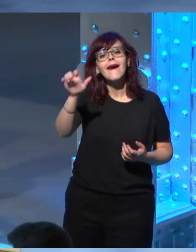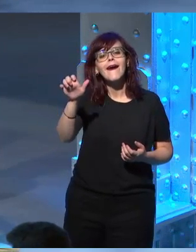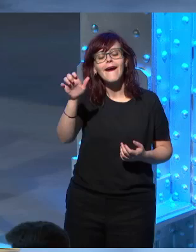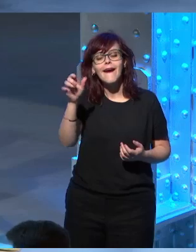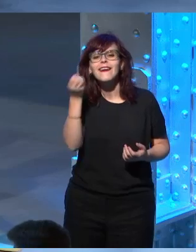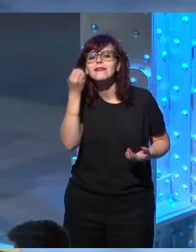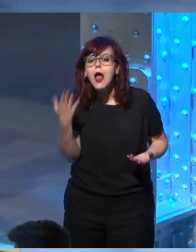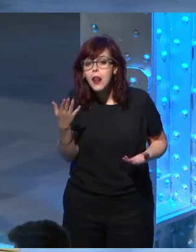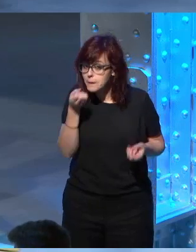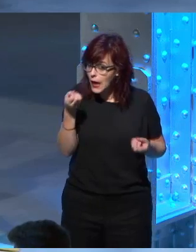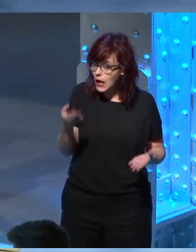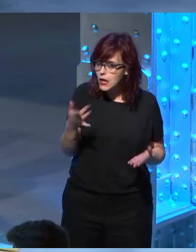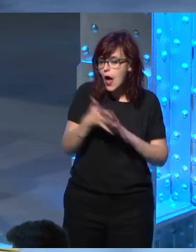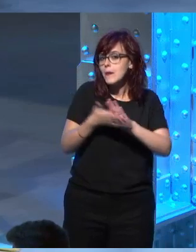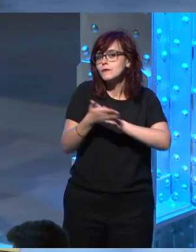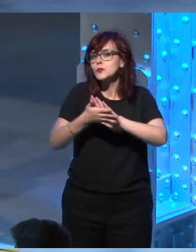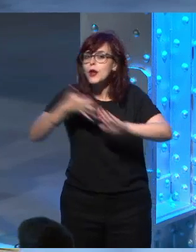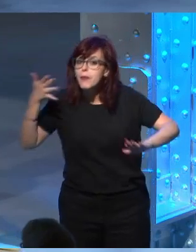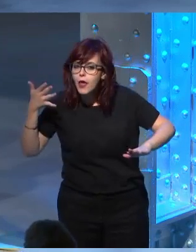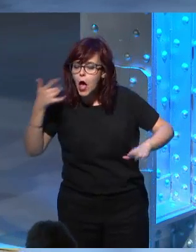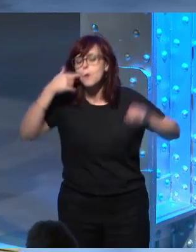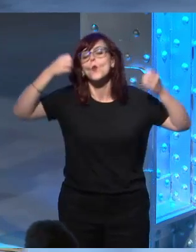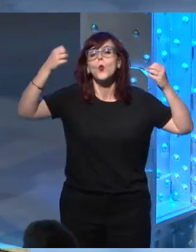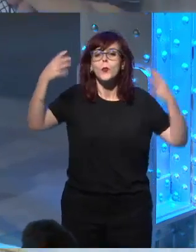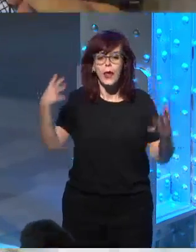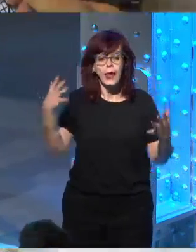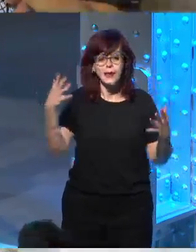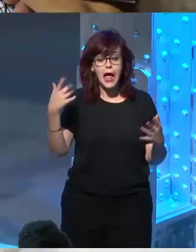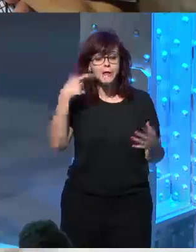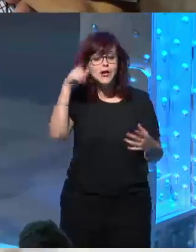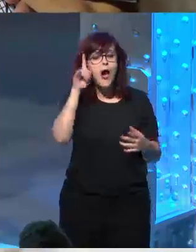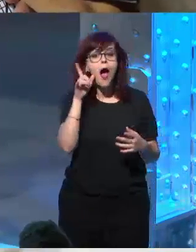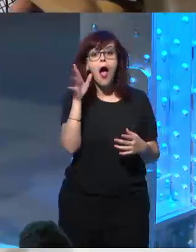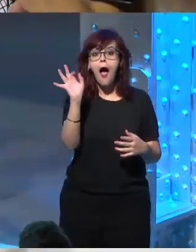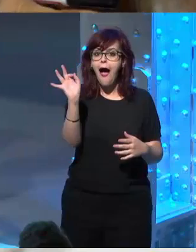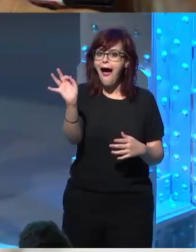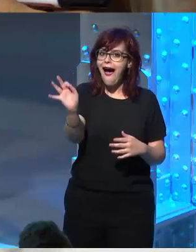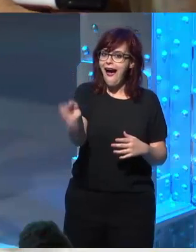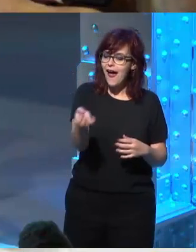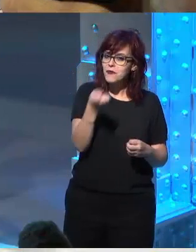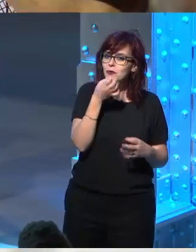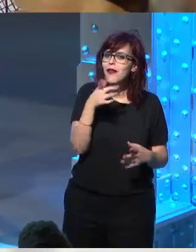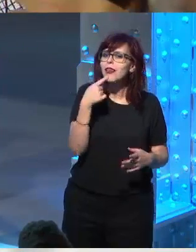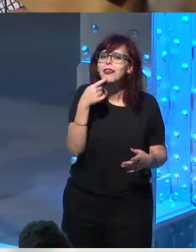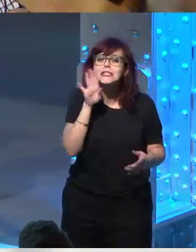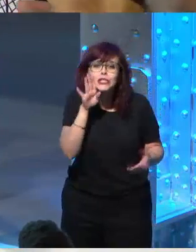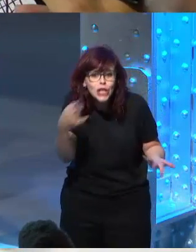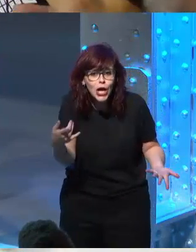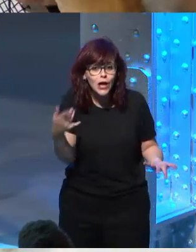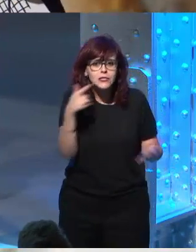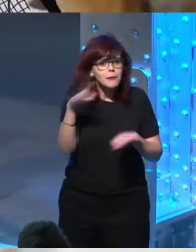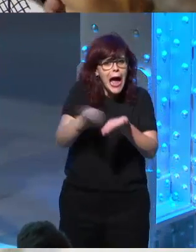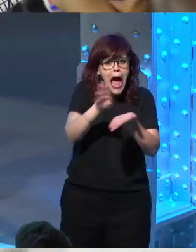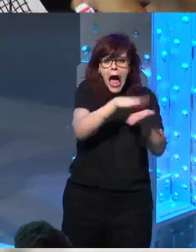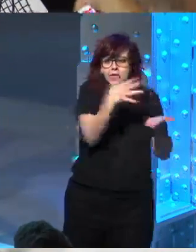con...? ¿Vas bien? ¿Hablamos muy rápido? Ah, muy bien. No sé si podemos ver... Aquí, fantástico. ¿Qué os he dicho, Es que lo recoge